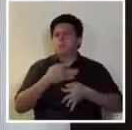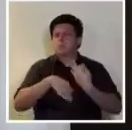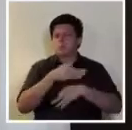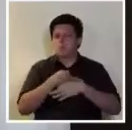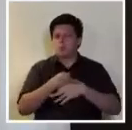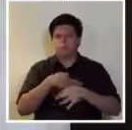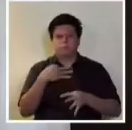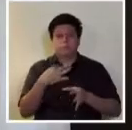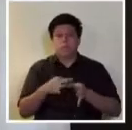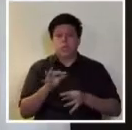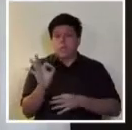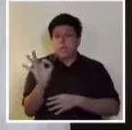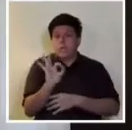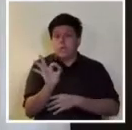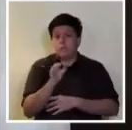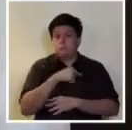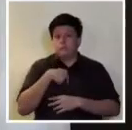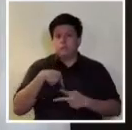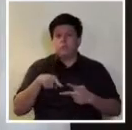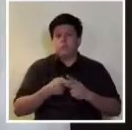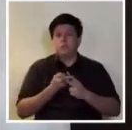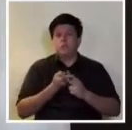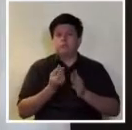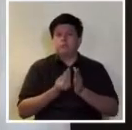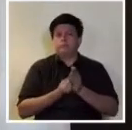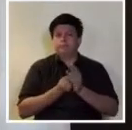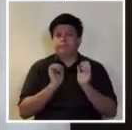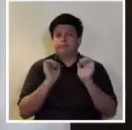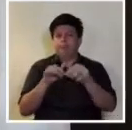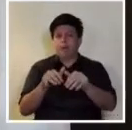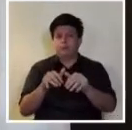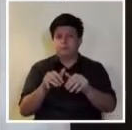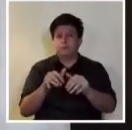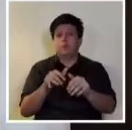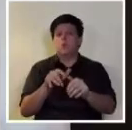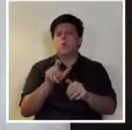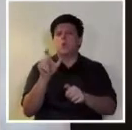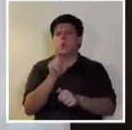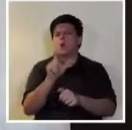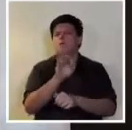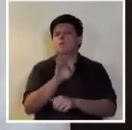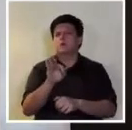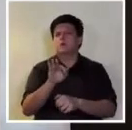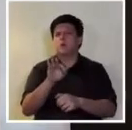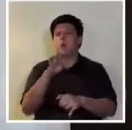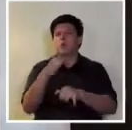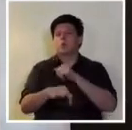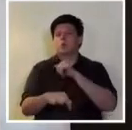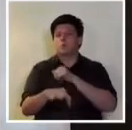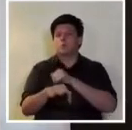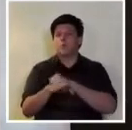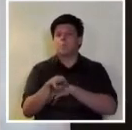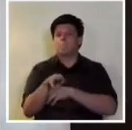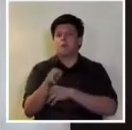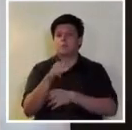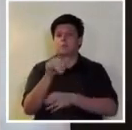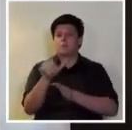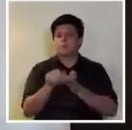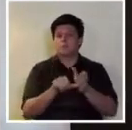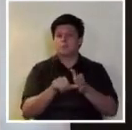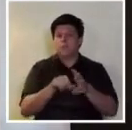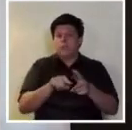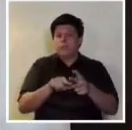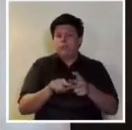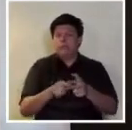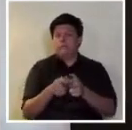que sería probablemente estaríamos iniciando clases presenciales finales de mayo a principios de